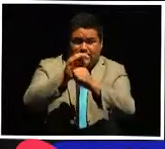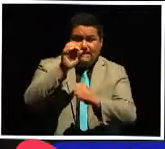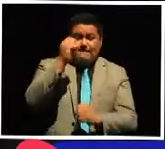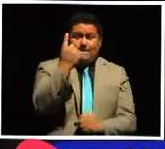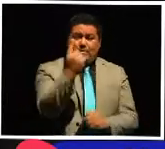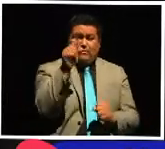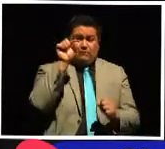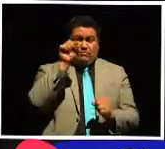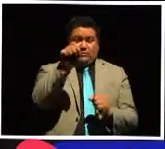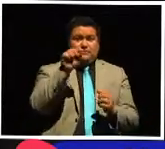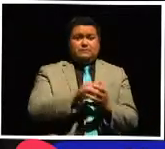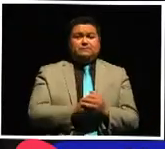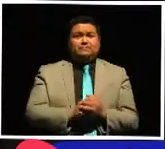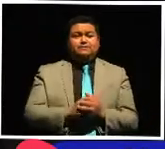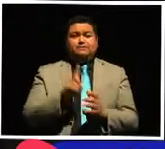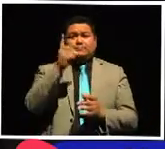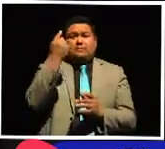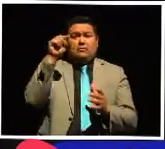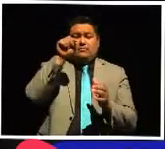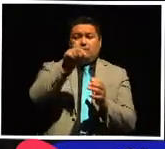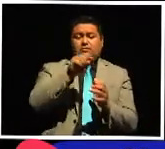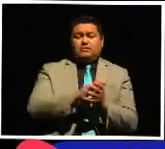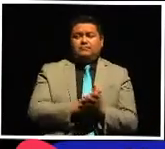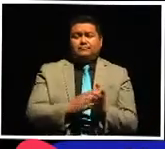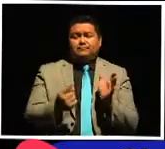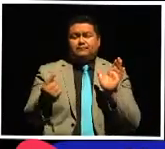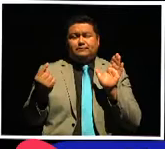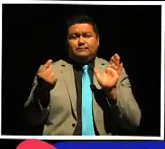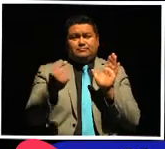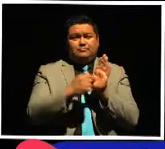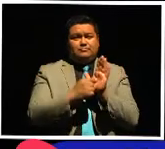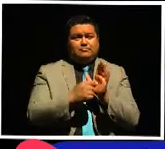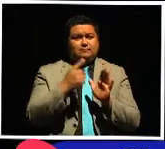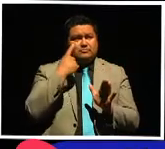punto, hay un formulario, desafortunadamente,